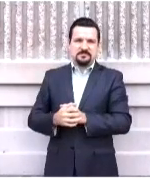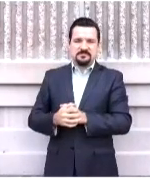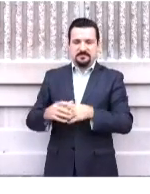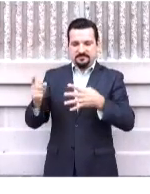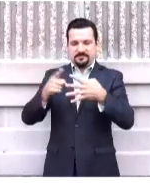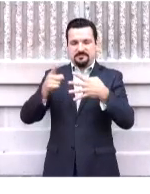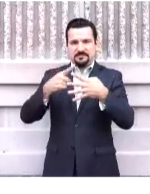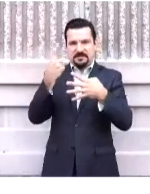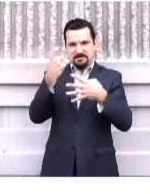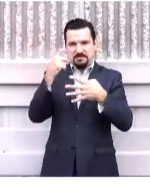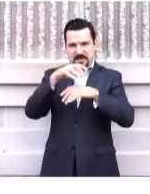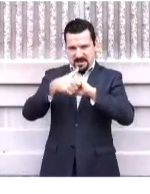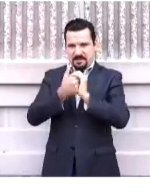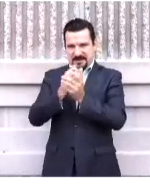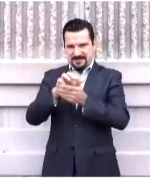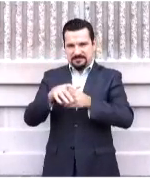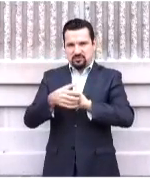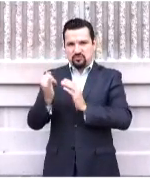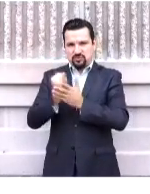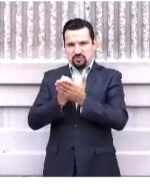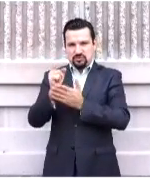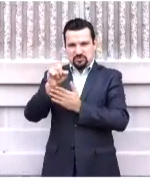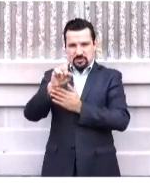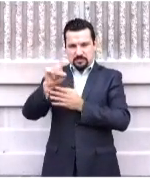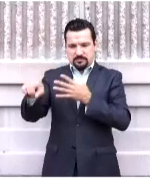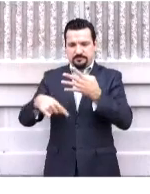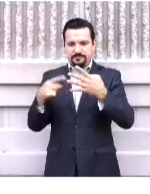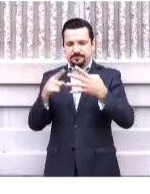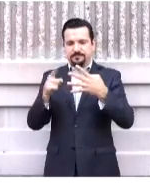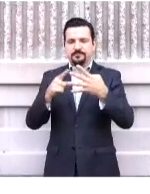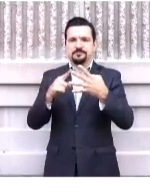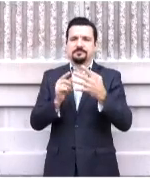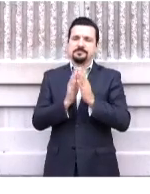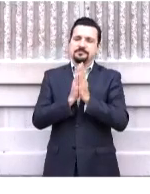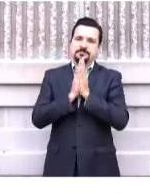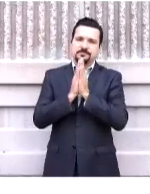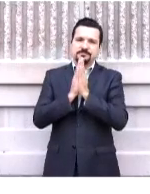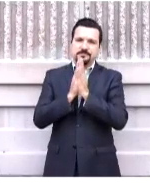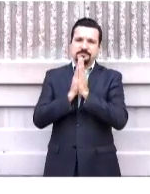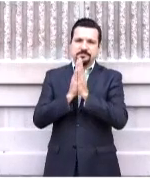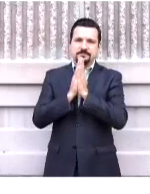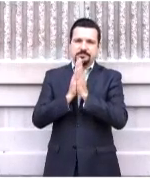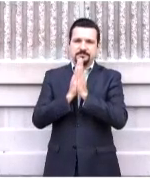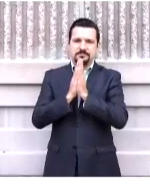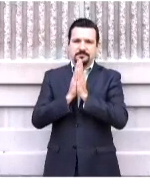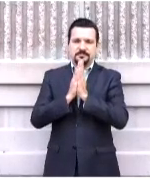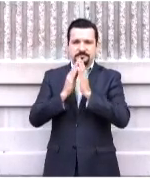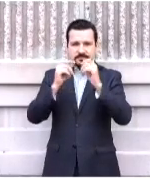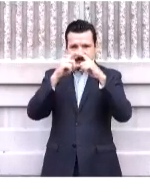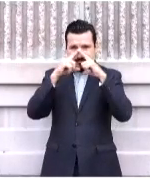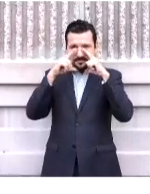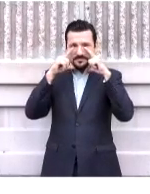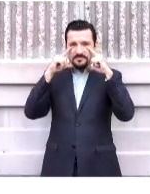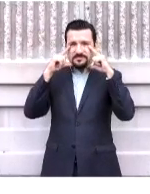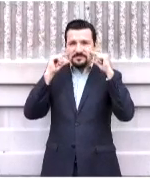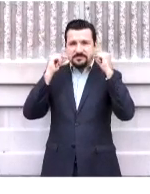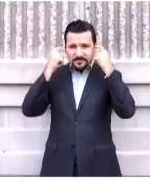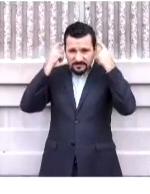primera medida. Dos, por favor, cubramos nuestra boca y